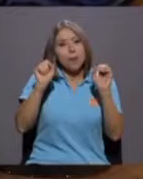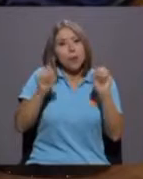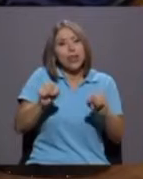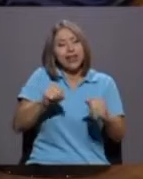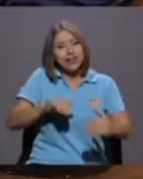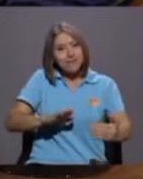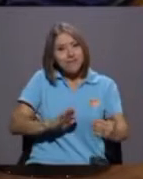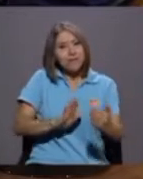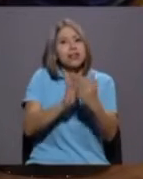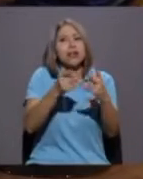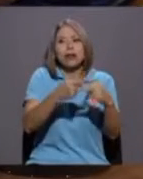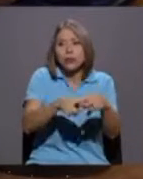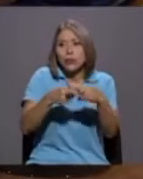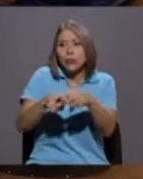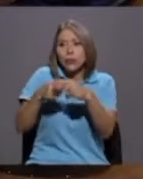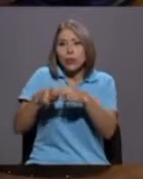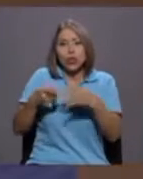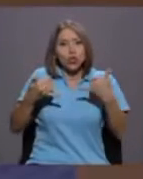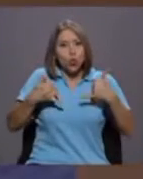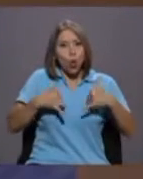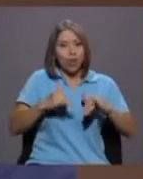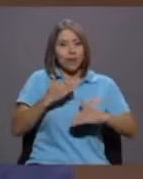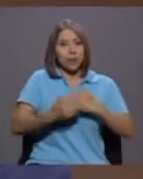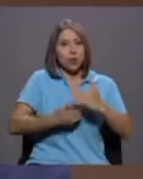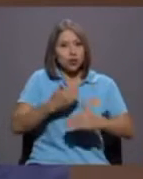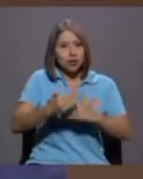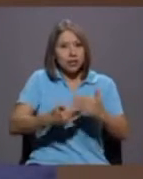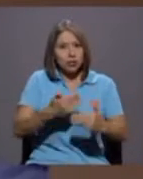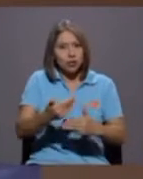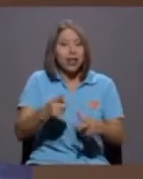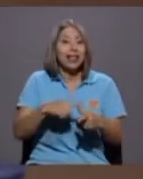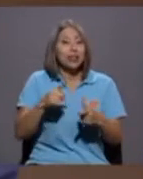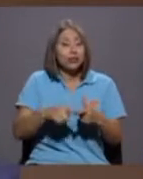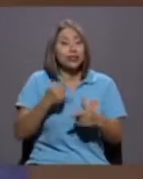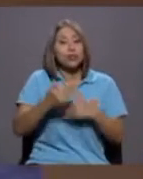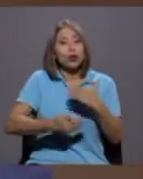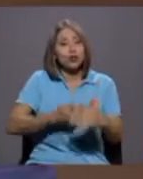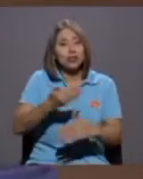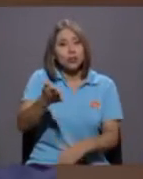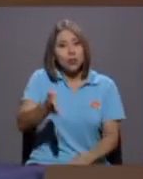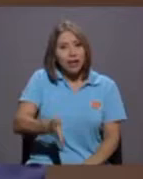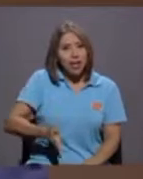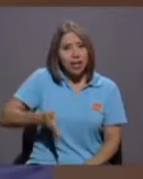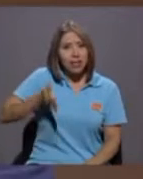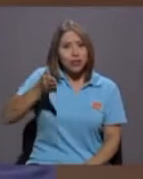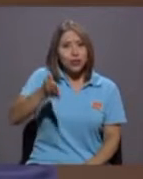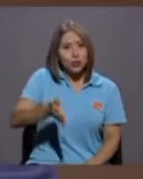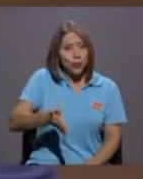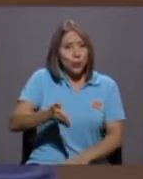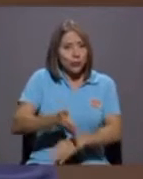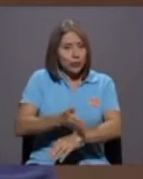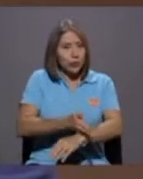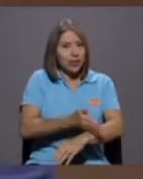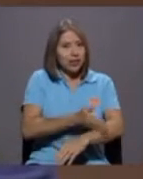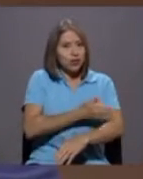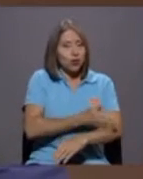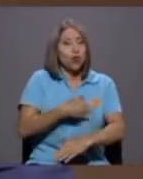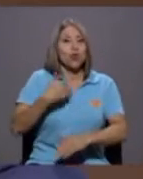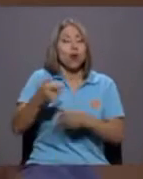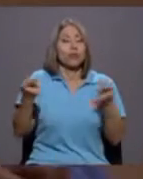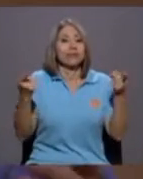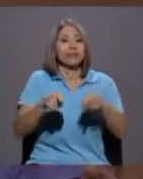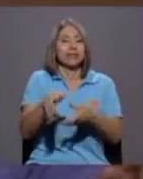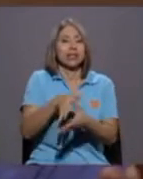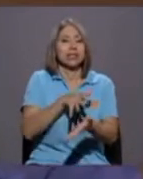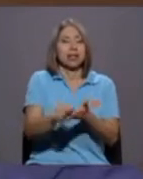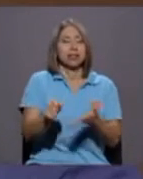reconstrucción que todavía está en proceso. De tal manera que se vuelve un proceso lento nuestra recuperación ante los eventos de desastre.